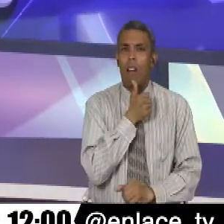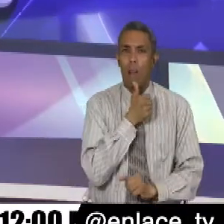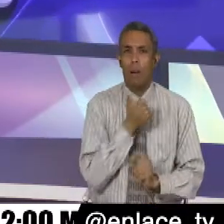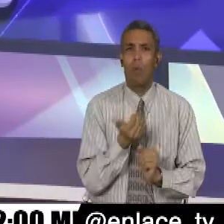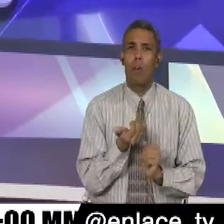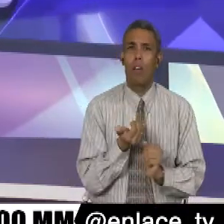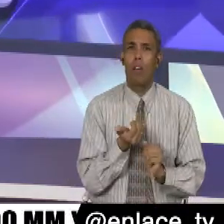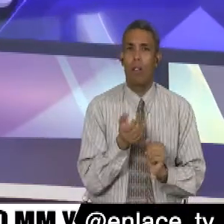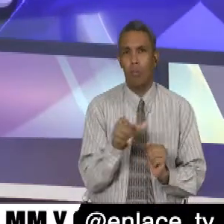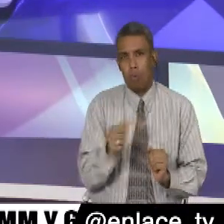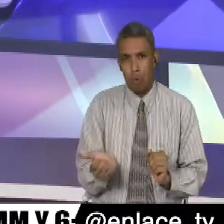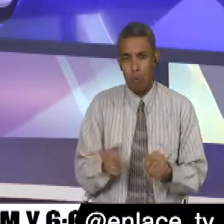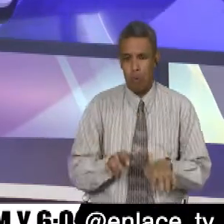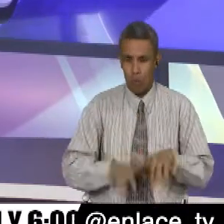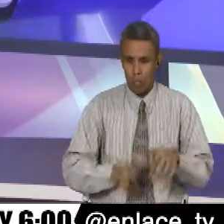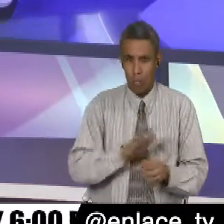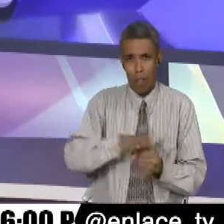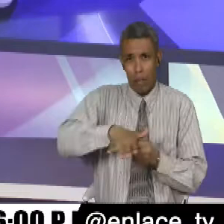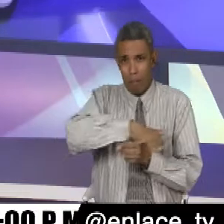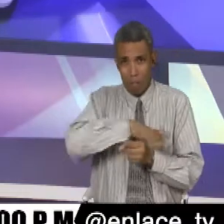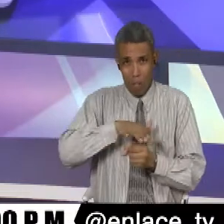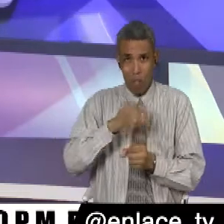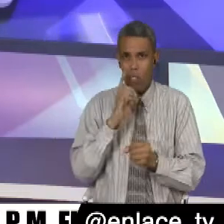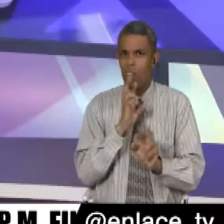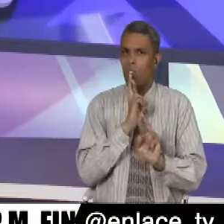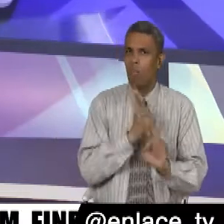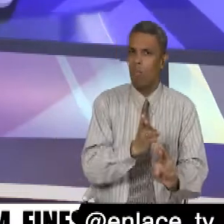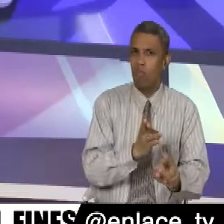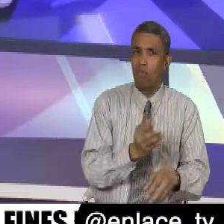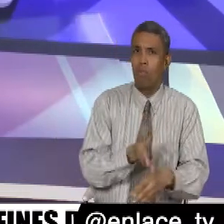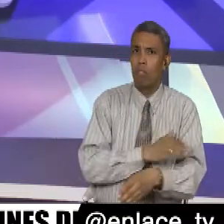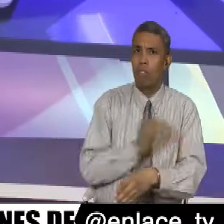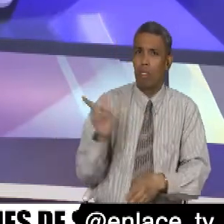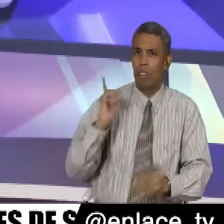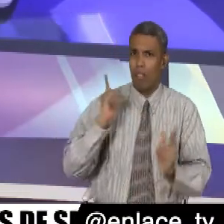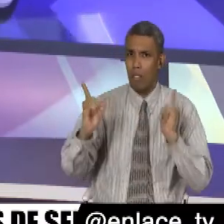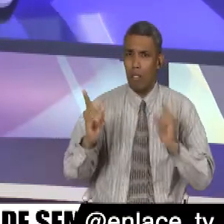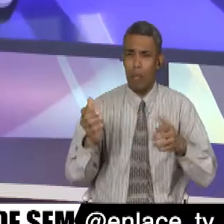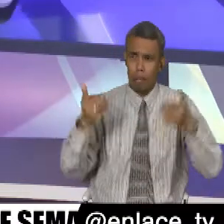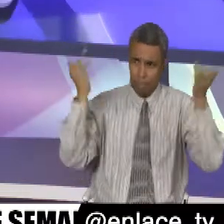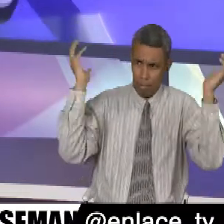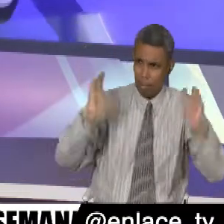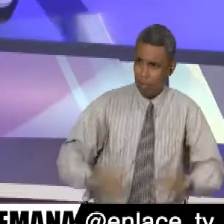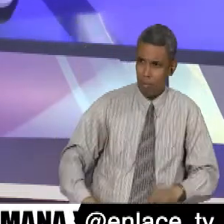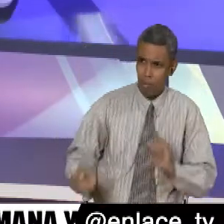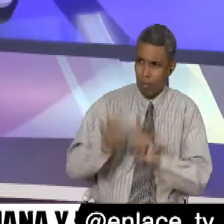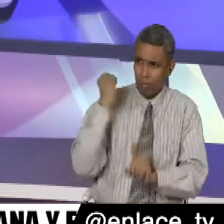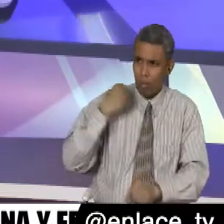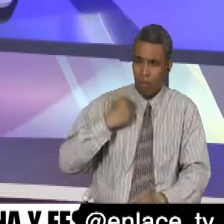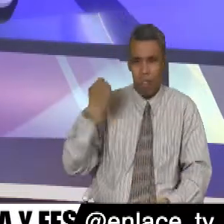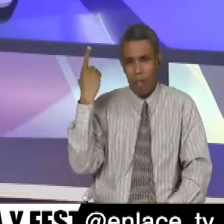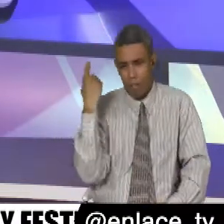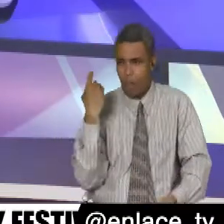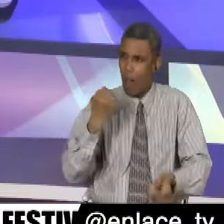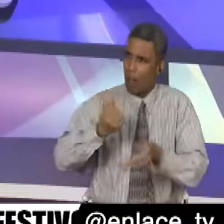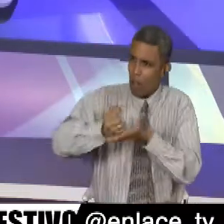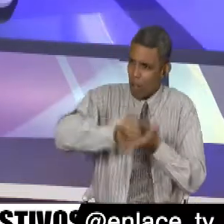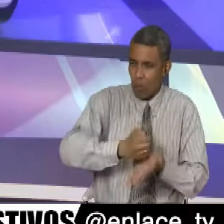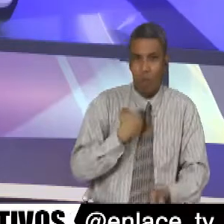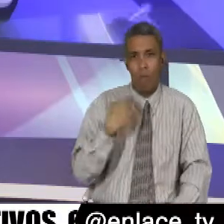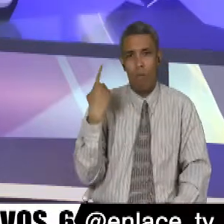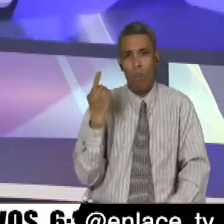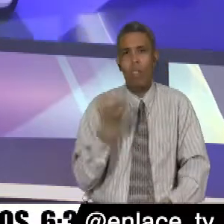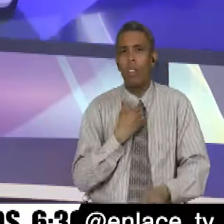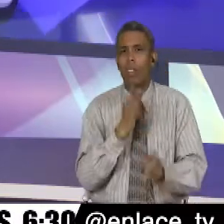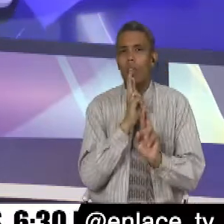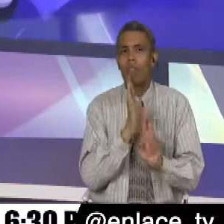respondieron ante las inquietudes y peticiones de los líderes de la comuna 1 en los próximos días se adelantarán jornadas de mantenimiento y limpieza de caños